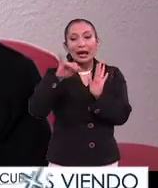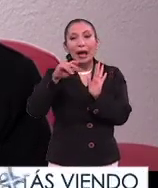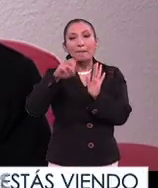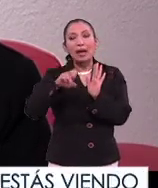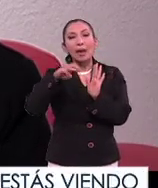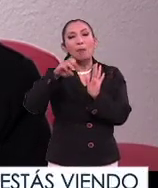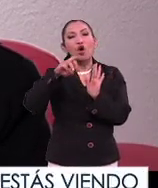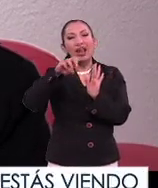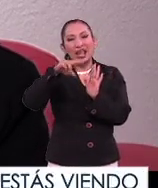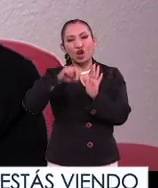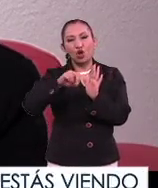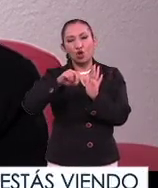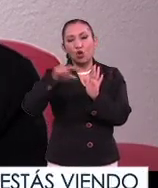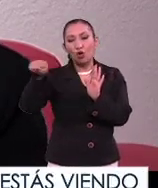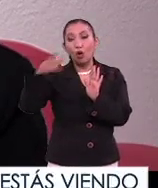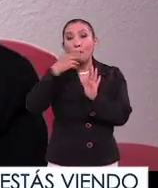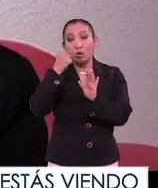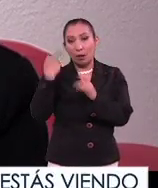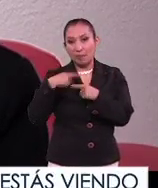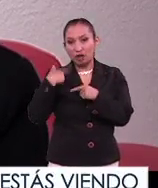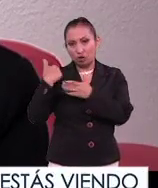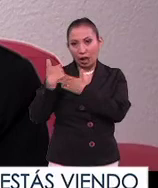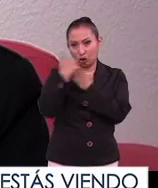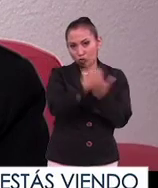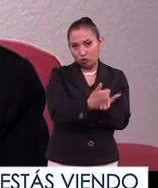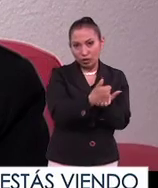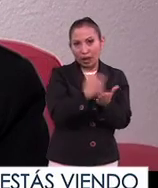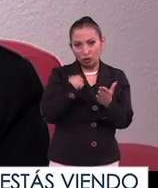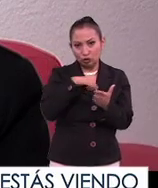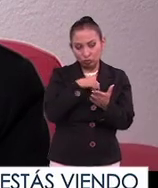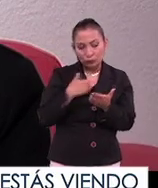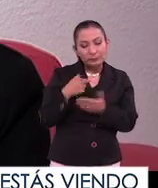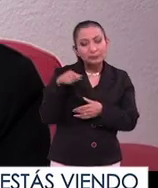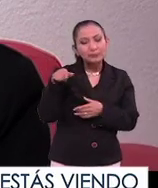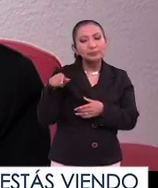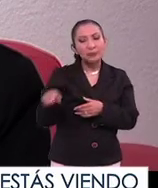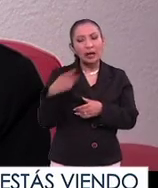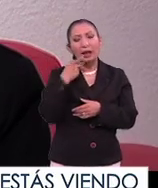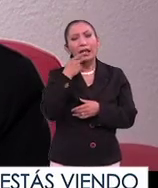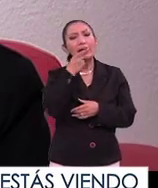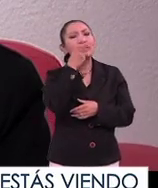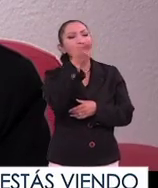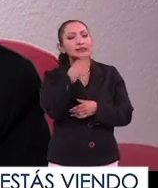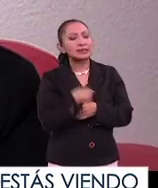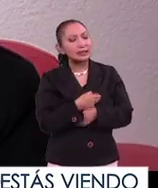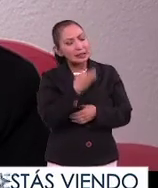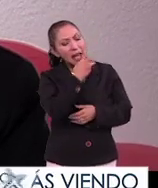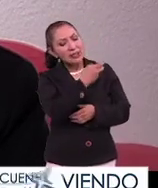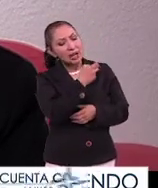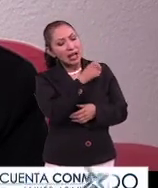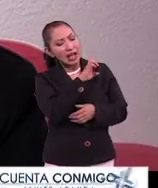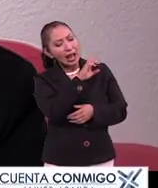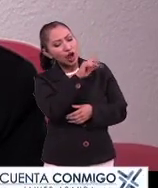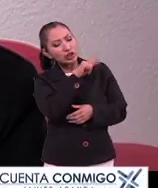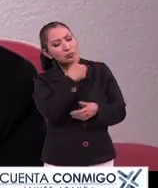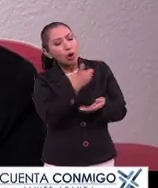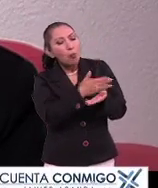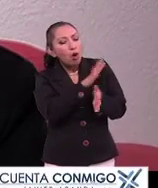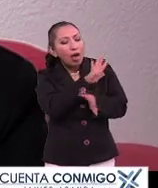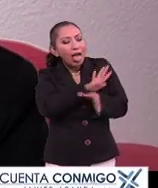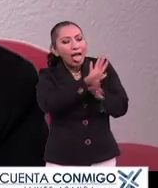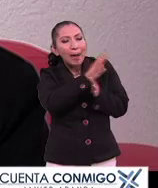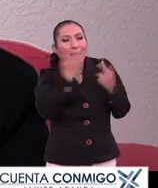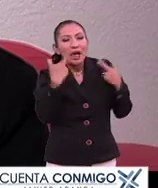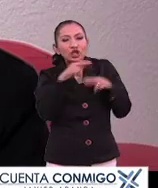Jaime Moreno Villarreal, que fue una de las personas que colaboró con nosotros, hablaba de este erotismo del